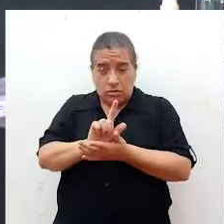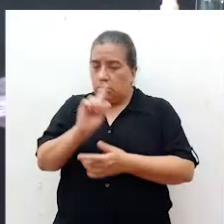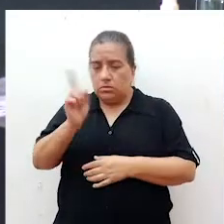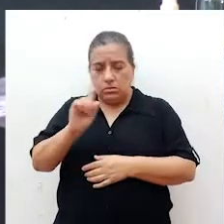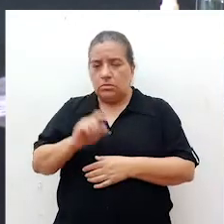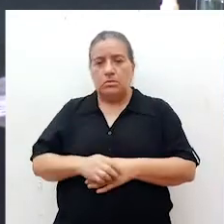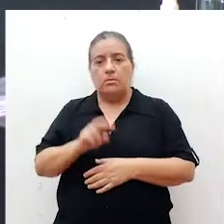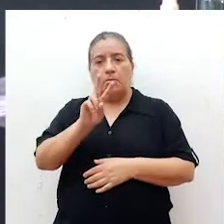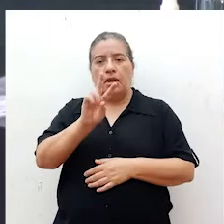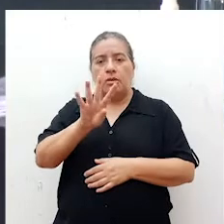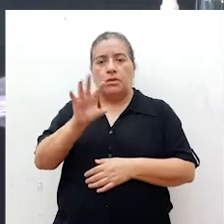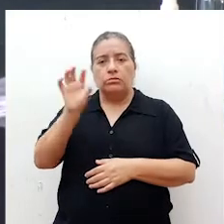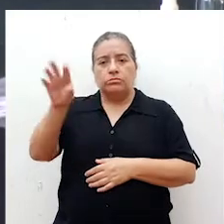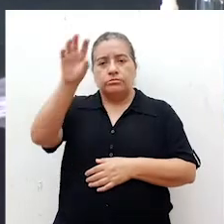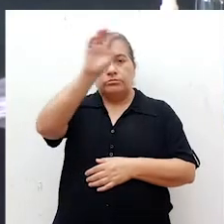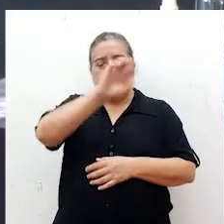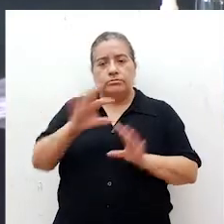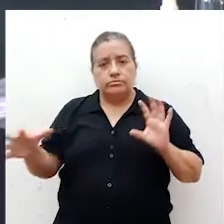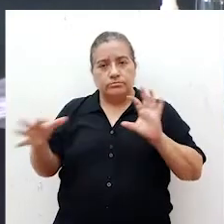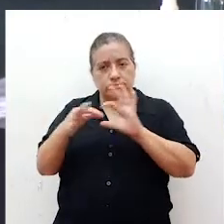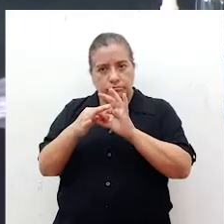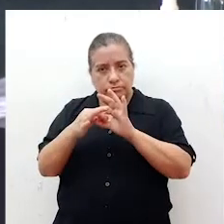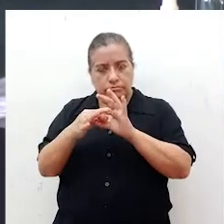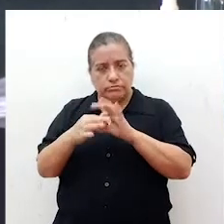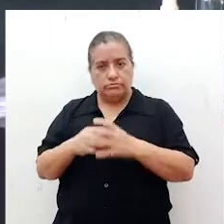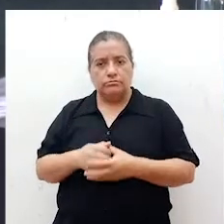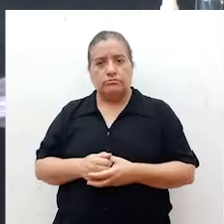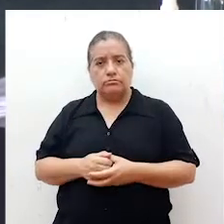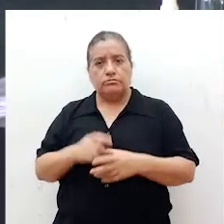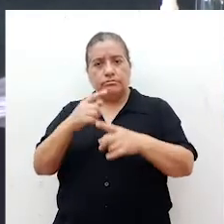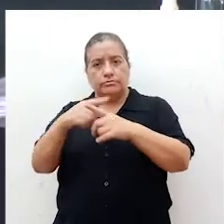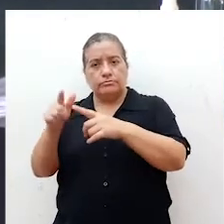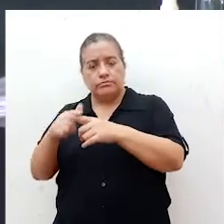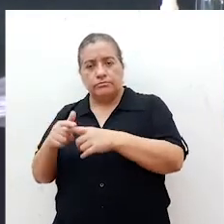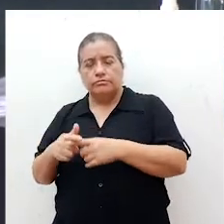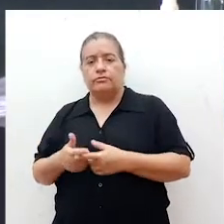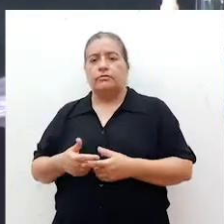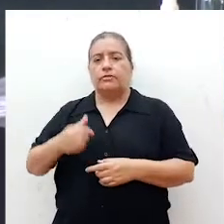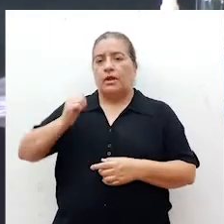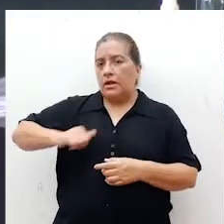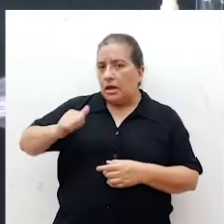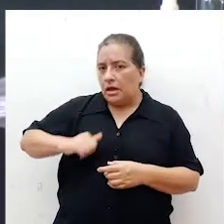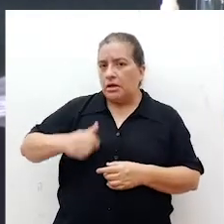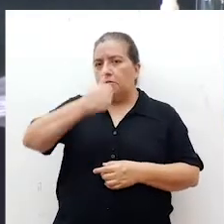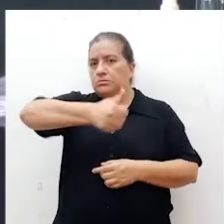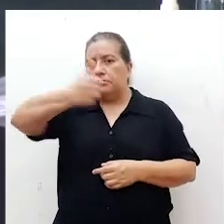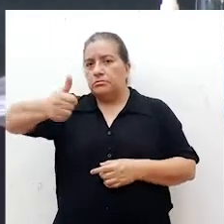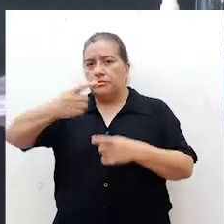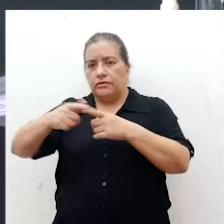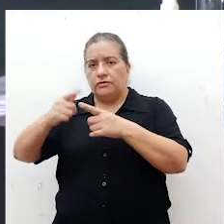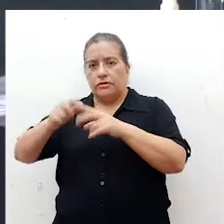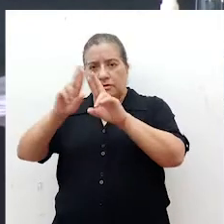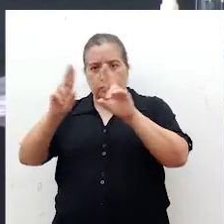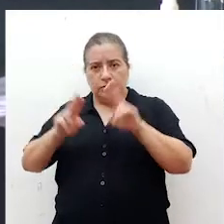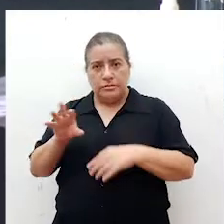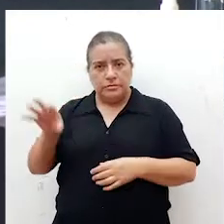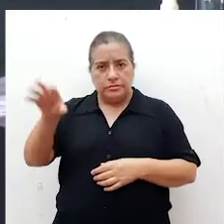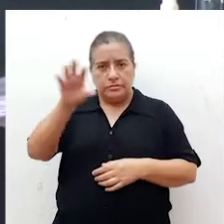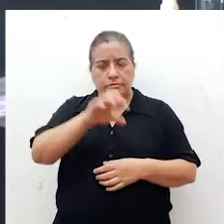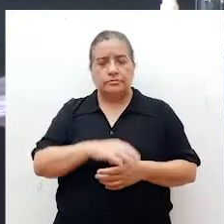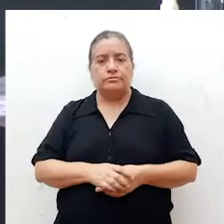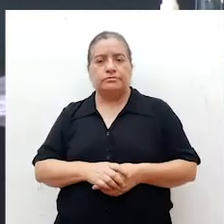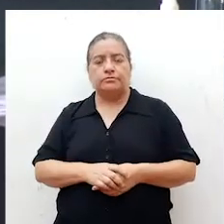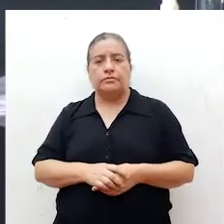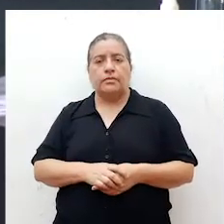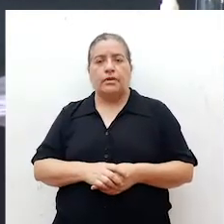en todo el país, no ha sido en Lima, en las 24 regiones, en coordinación con gobernadores regionales, con alcaldes,